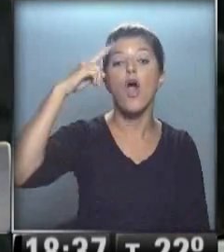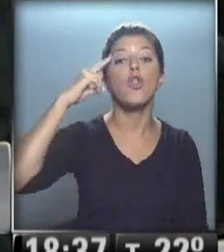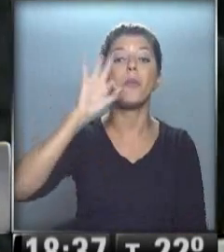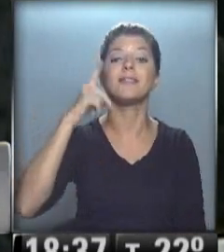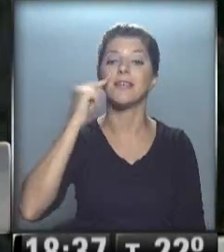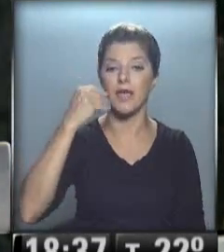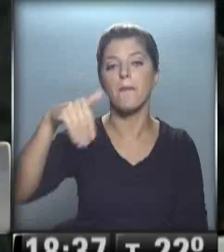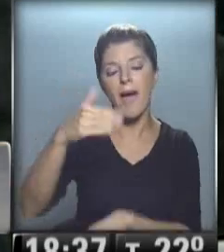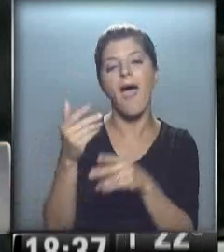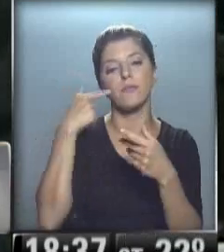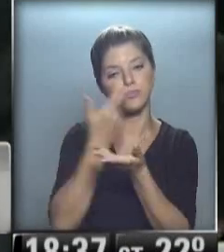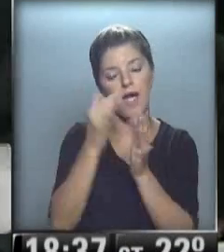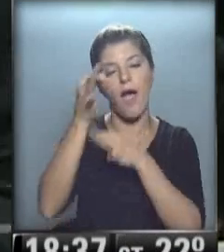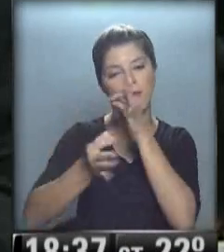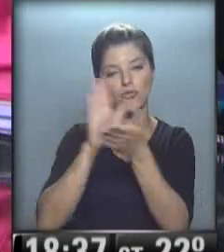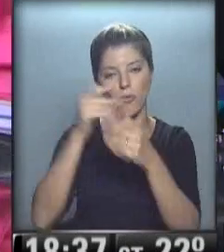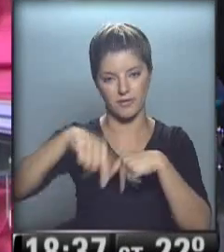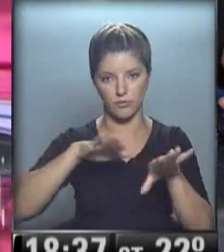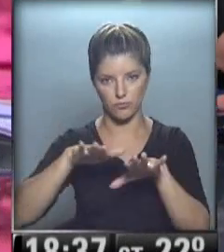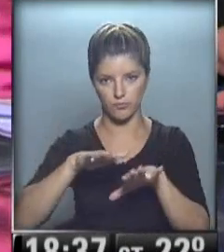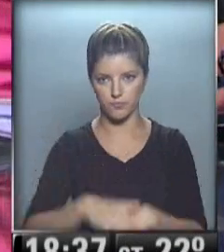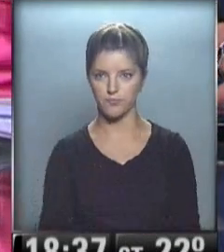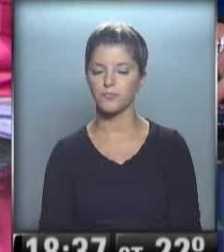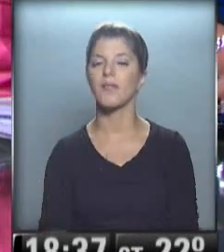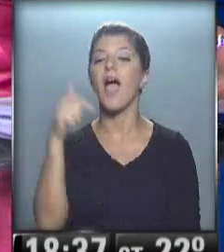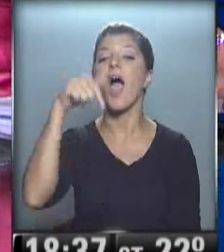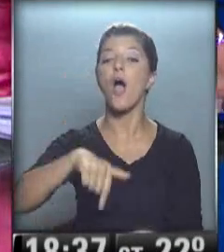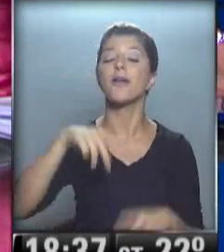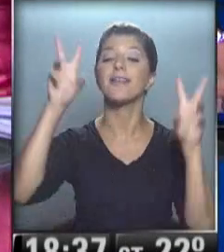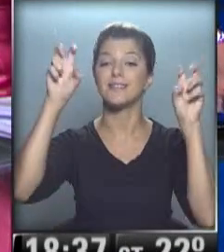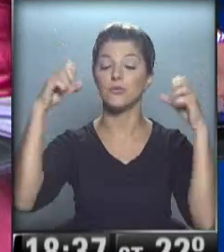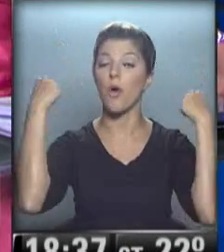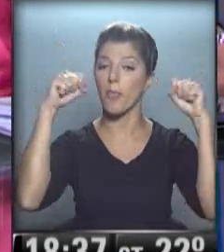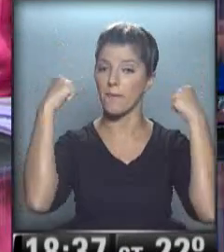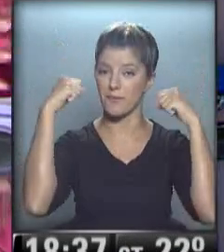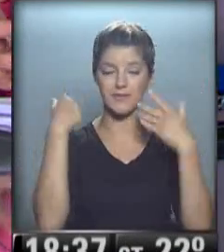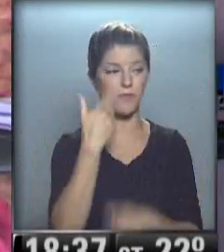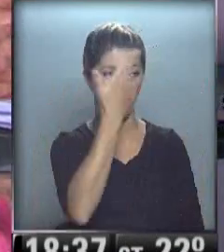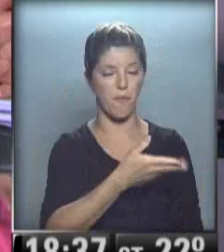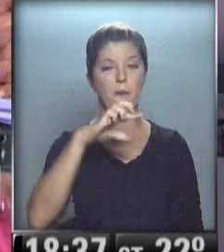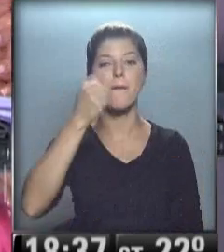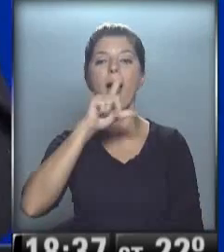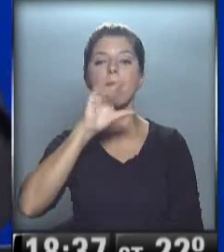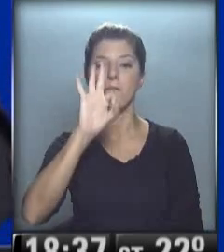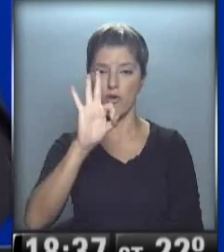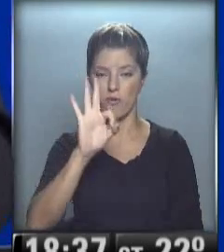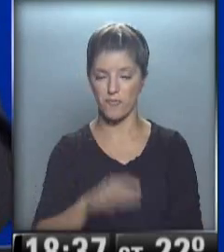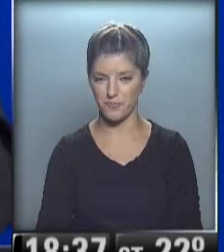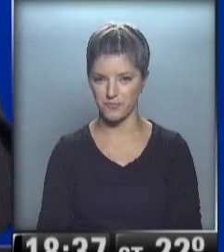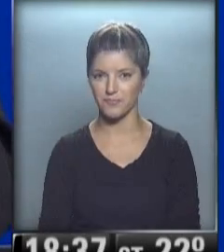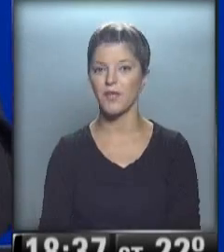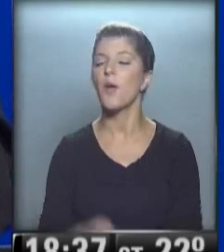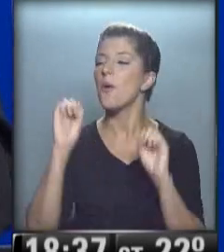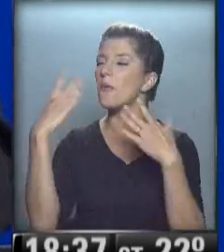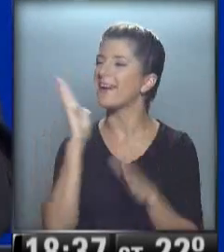el anteproyecto. Volvemos enseguida. Muy bien, ahora el título deportivo con Pablo Tiburci. Pablo, buenas tardes. Buenas